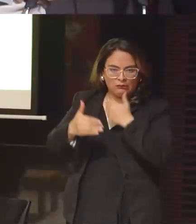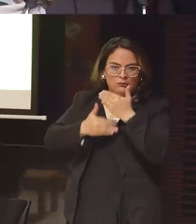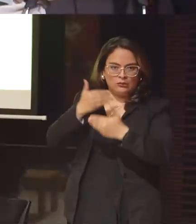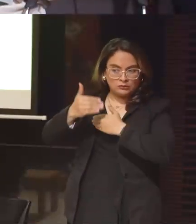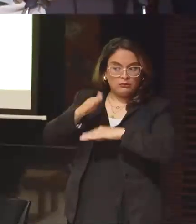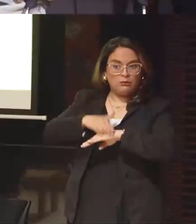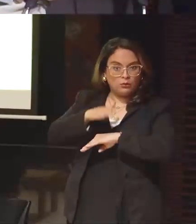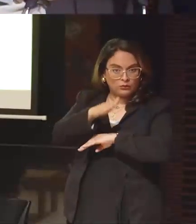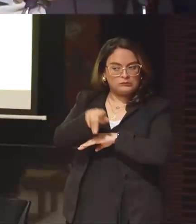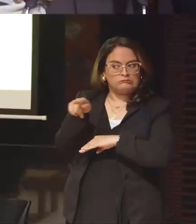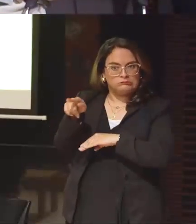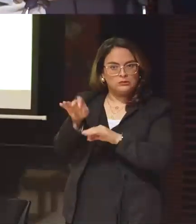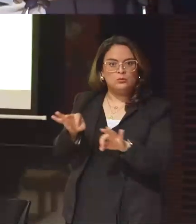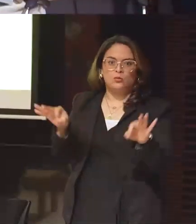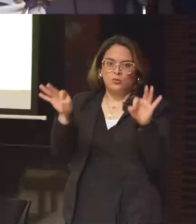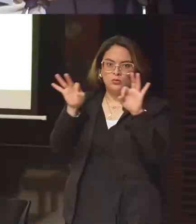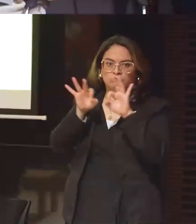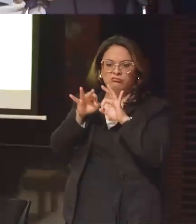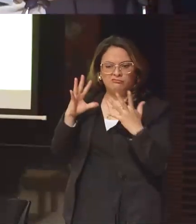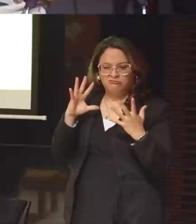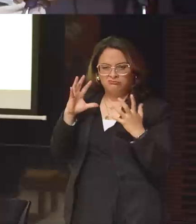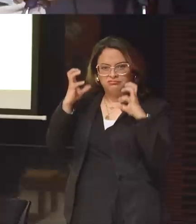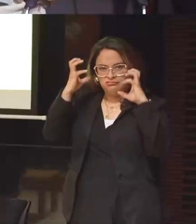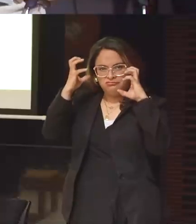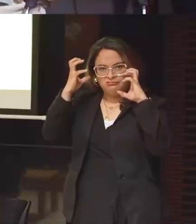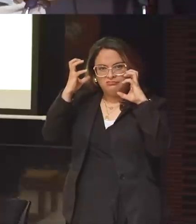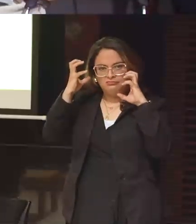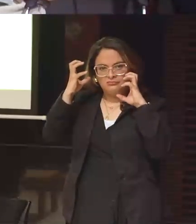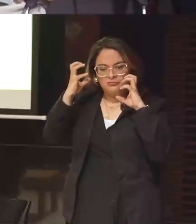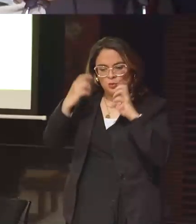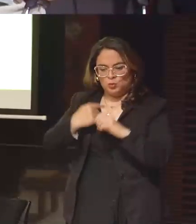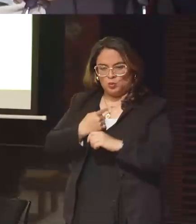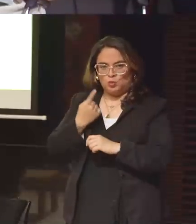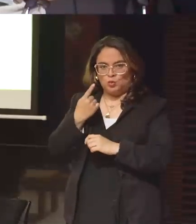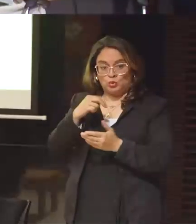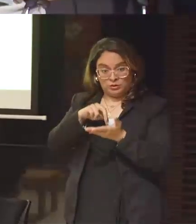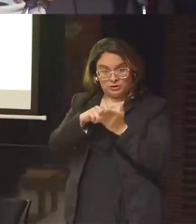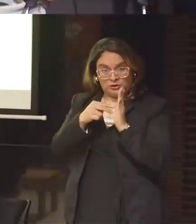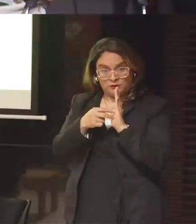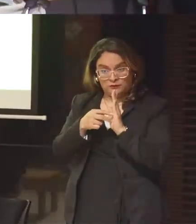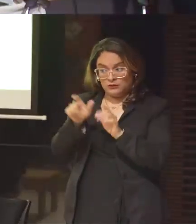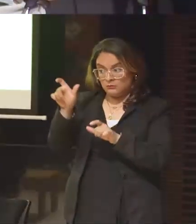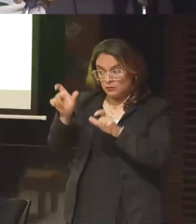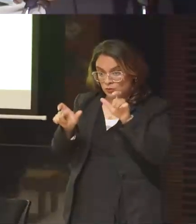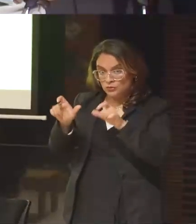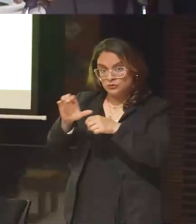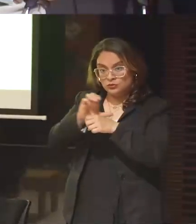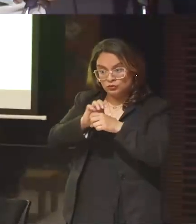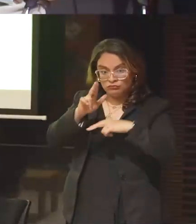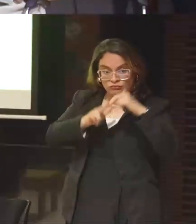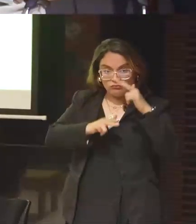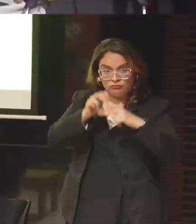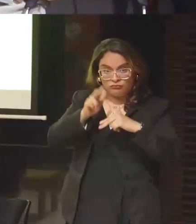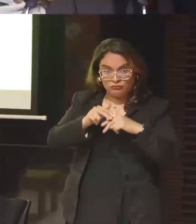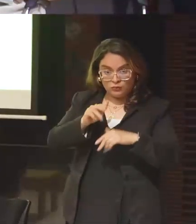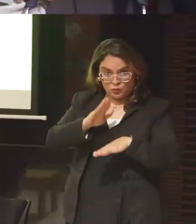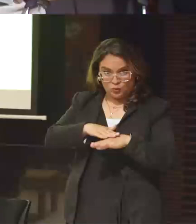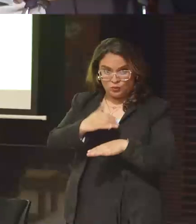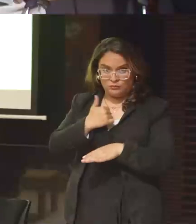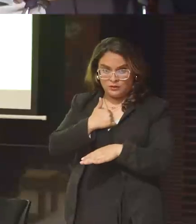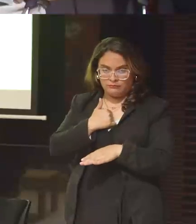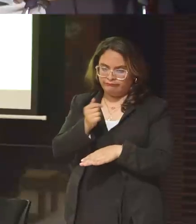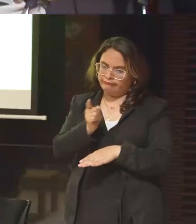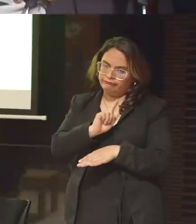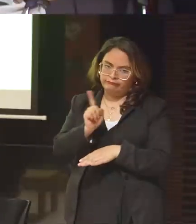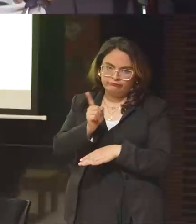donde mi furia individual no puede acabar con lo que mi ciudad ha construido. Y esas consecuencias